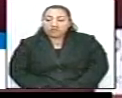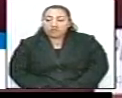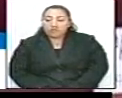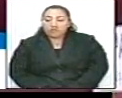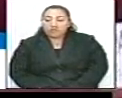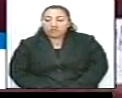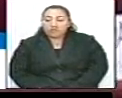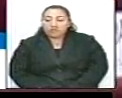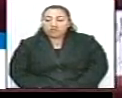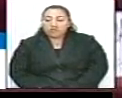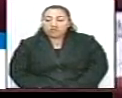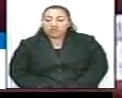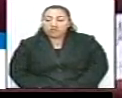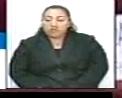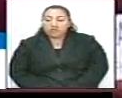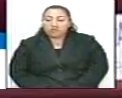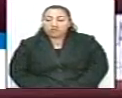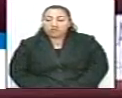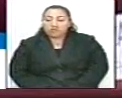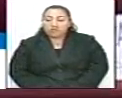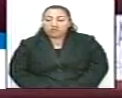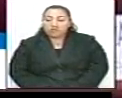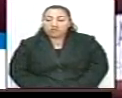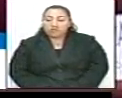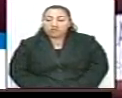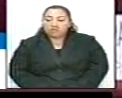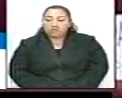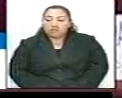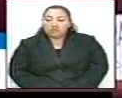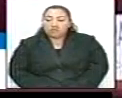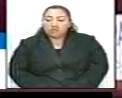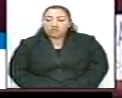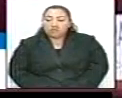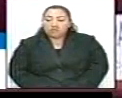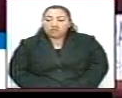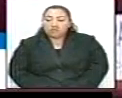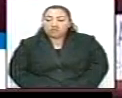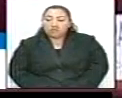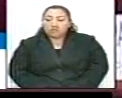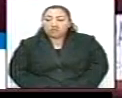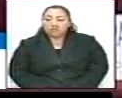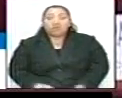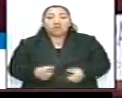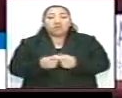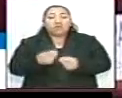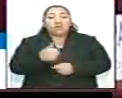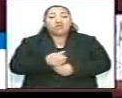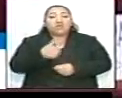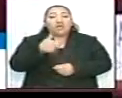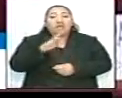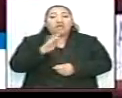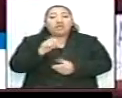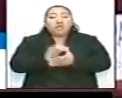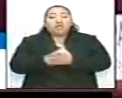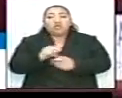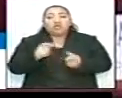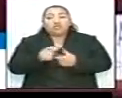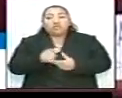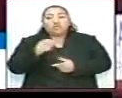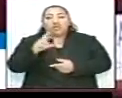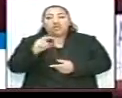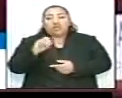he logrado que apoyen esta iniciativa de creación del grupo al congresista Víctor Álvarez y también al congresista Miguel